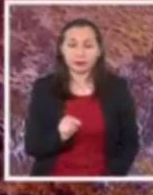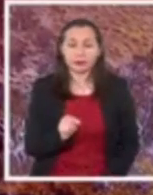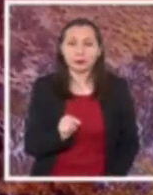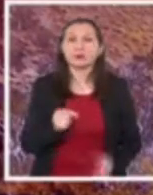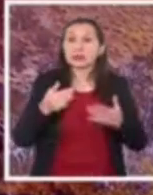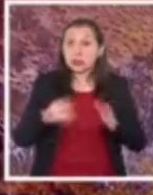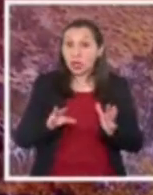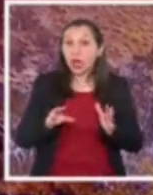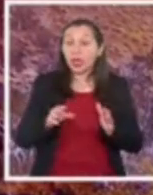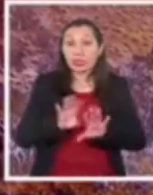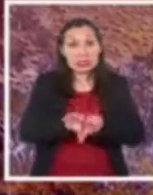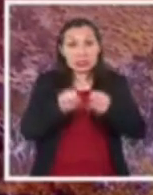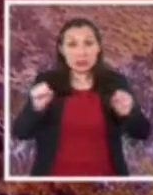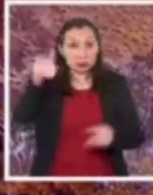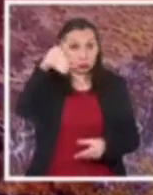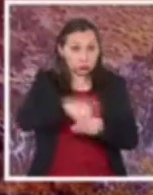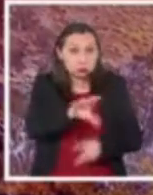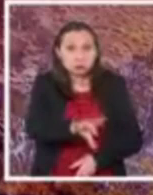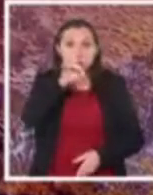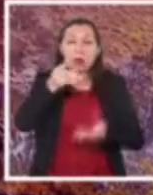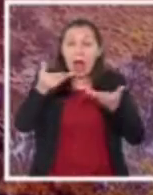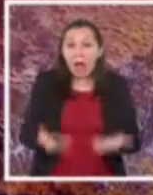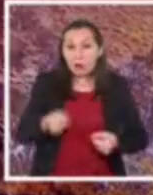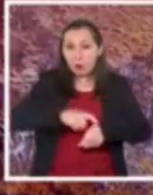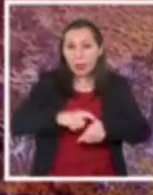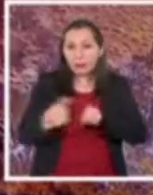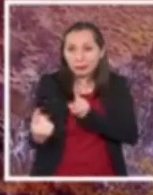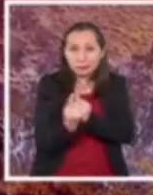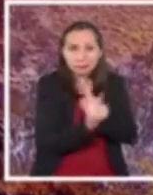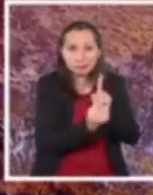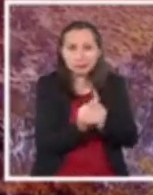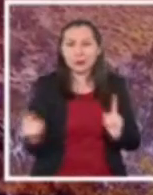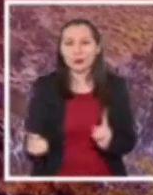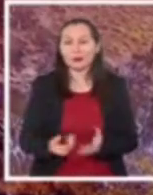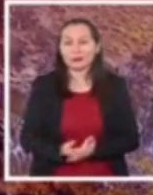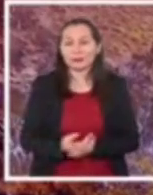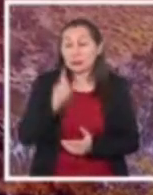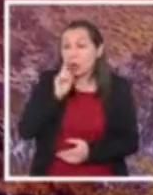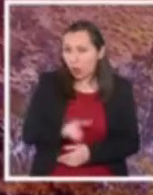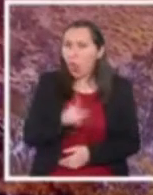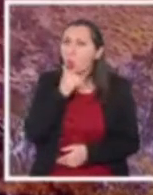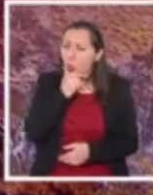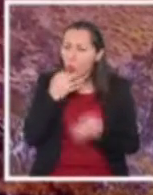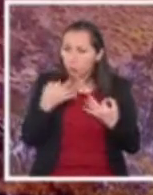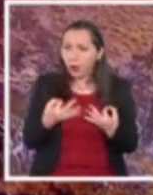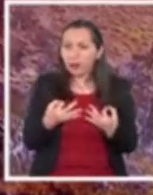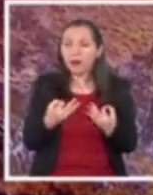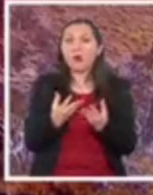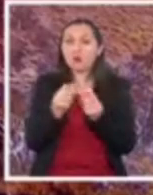y ya resuelta esta elección es el momento de encontrarnos Sin lugar a dudas serán